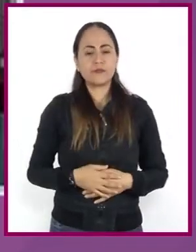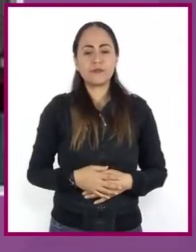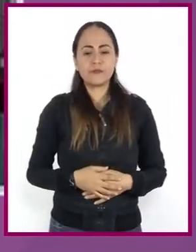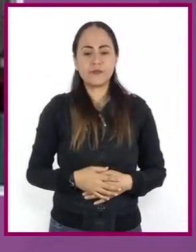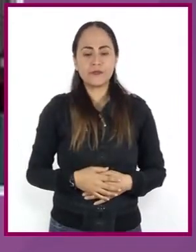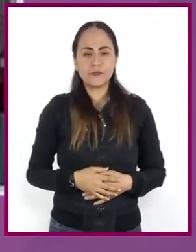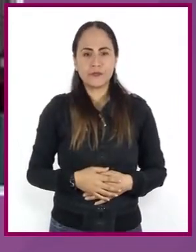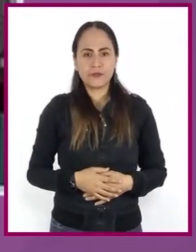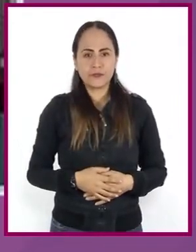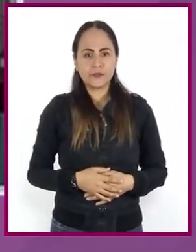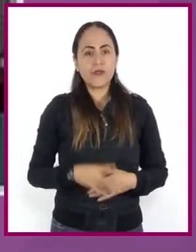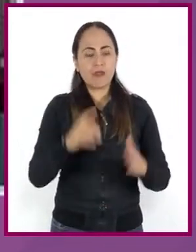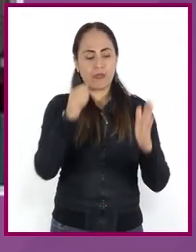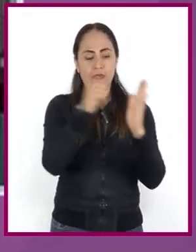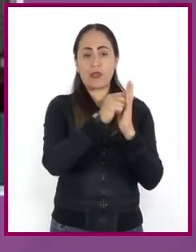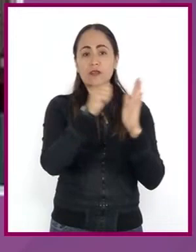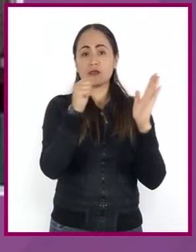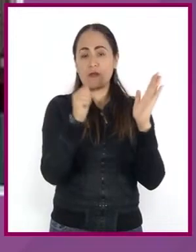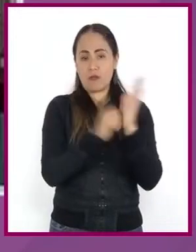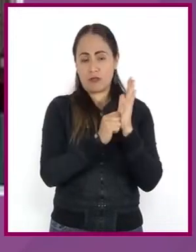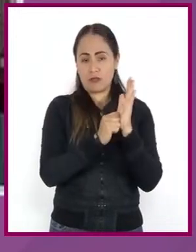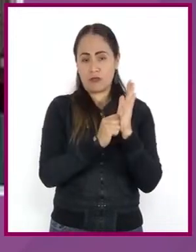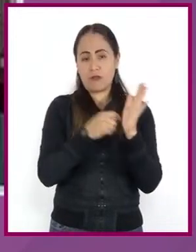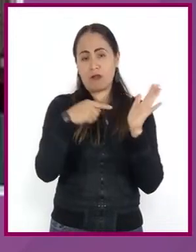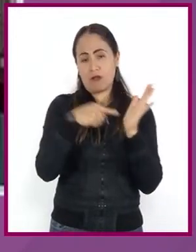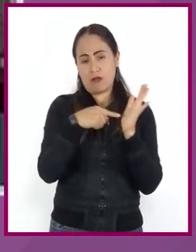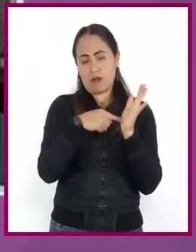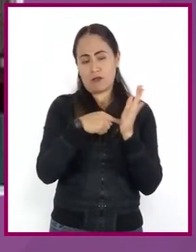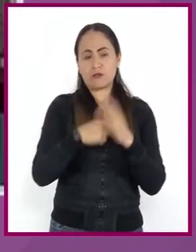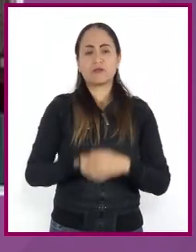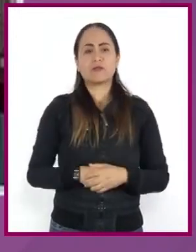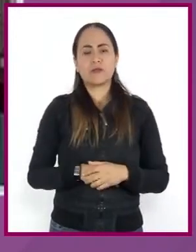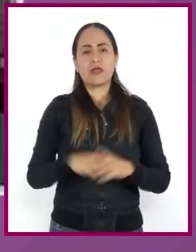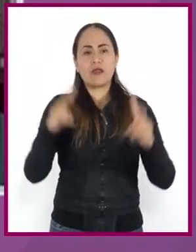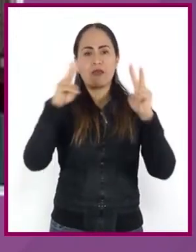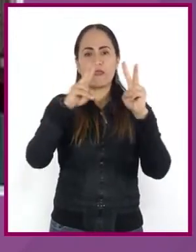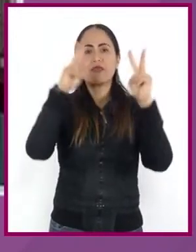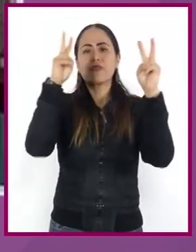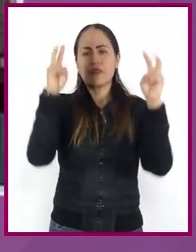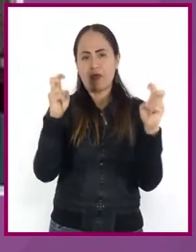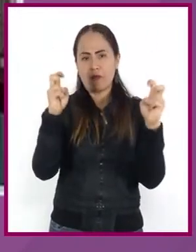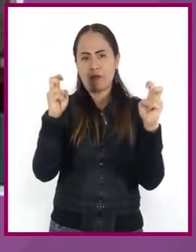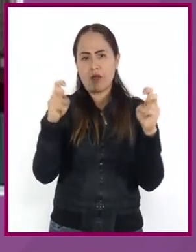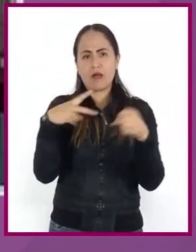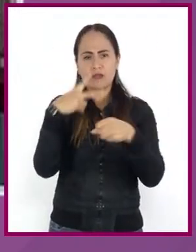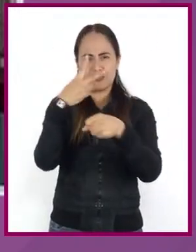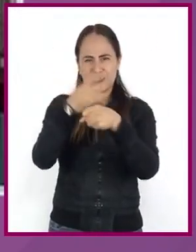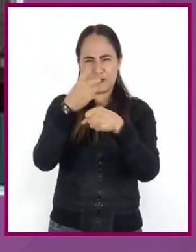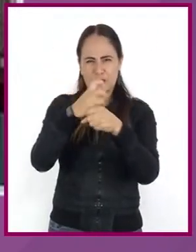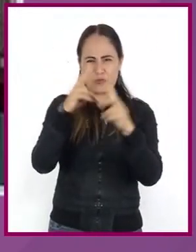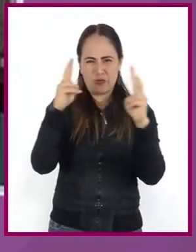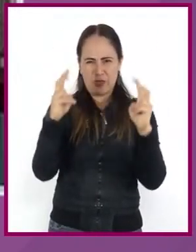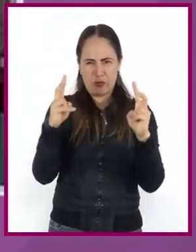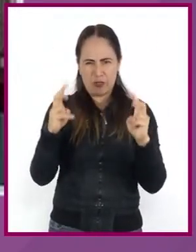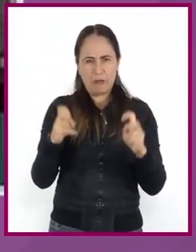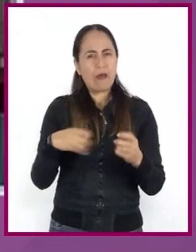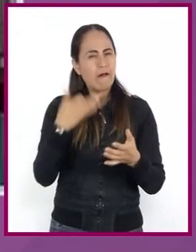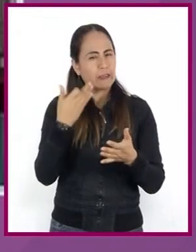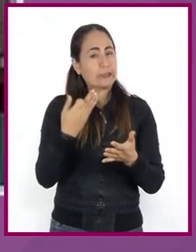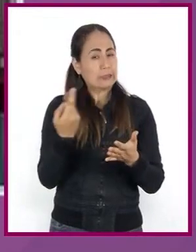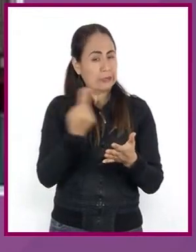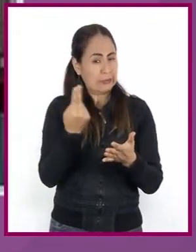Dentro de las formalidades del testamento, en lo que respecta al título y encabezado, no deben faltar los siguientes